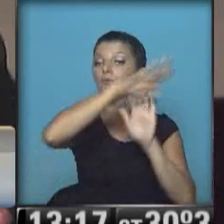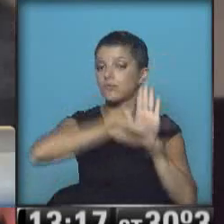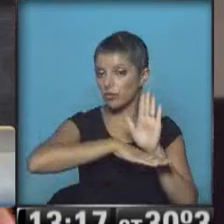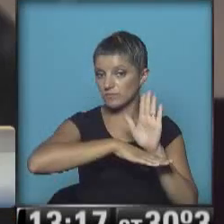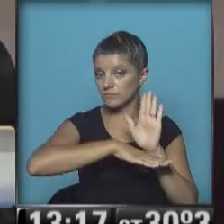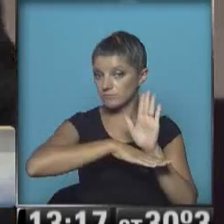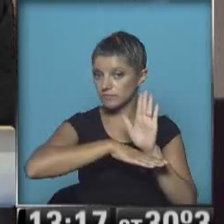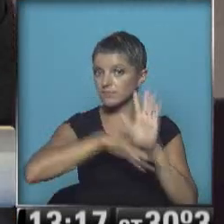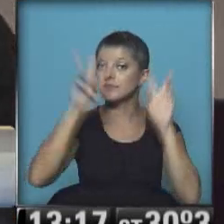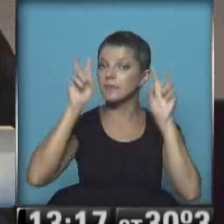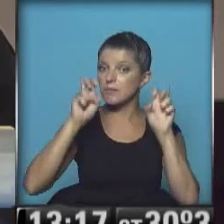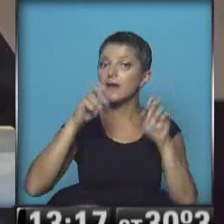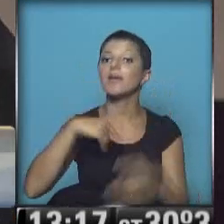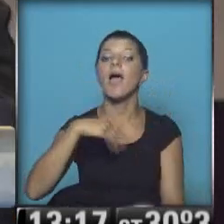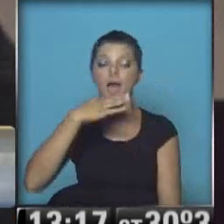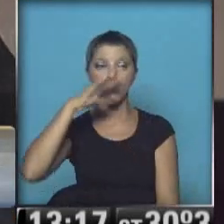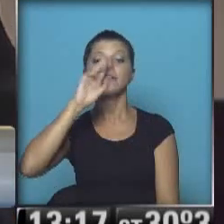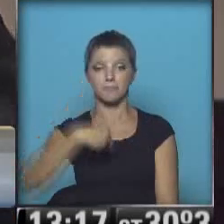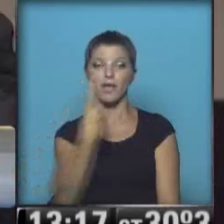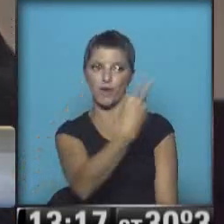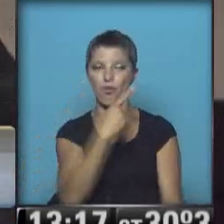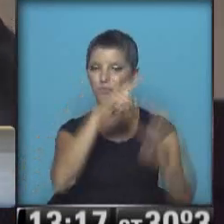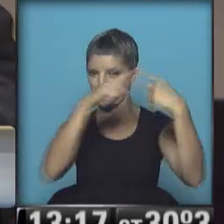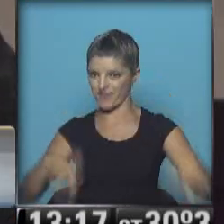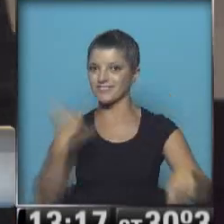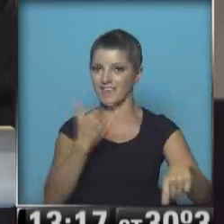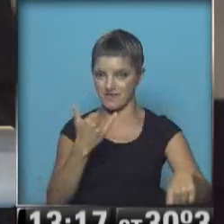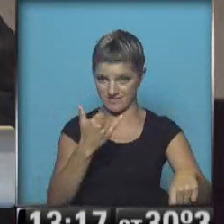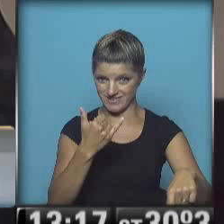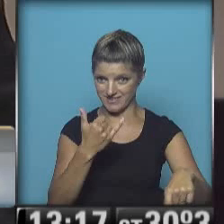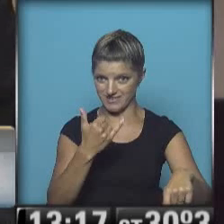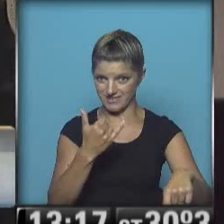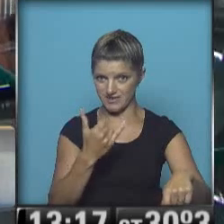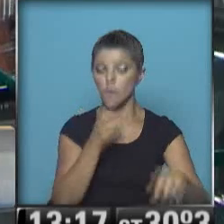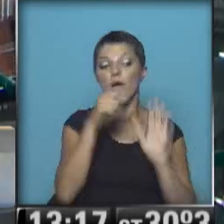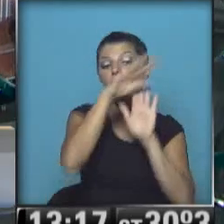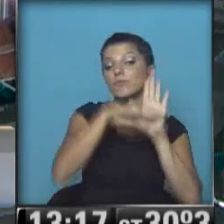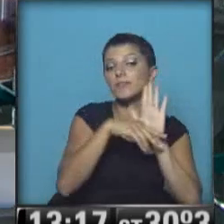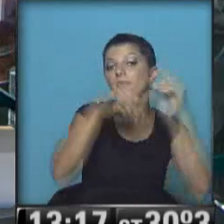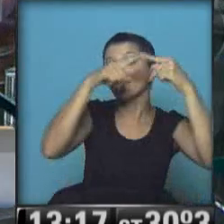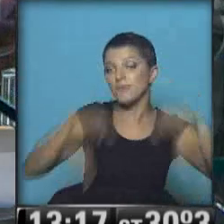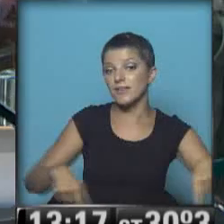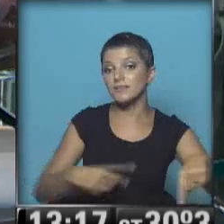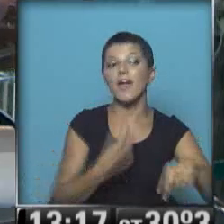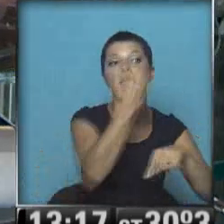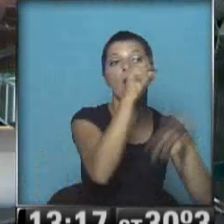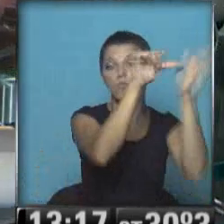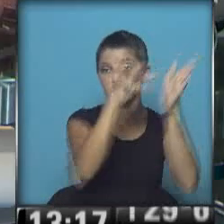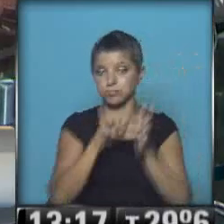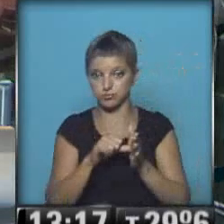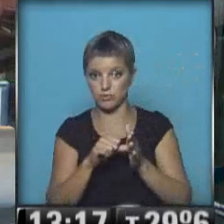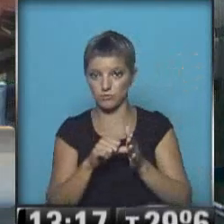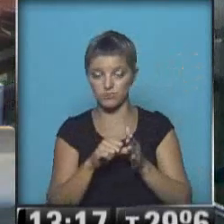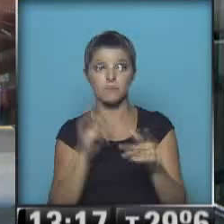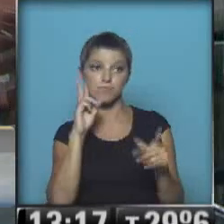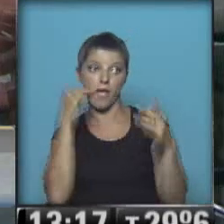donde reconocen diferencias es decir Estas son las diferencias son las posturas o principios de uno y otro miradas diferentes sobre